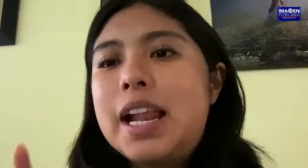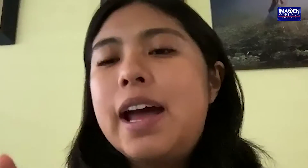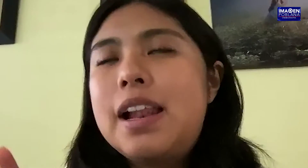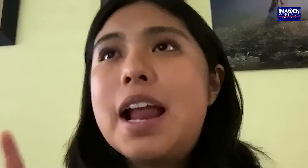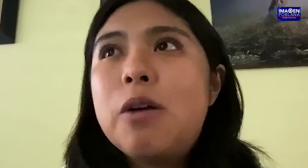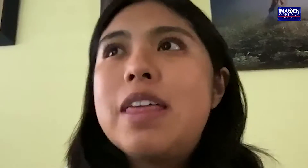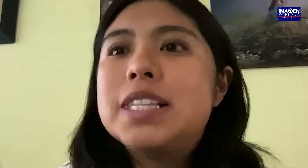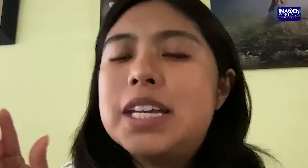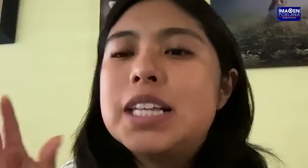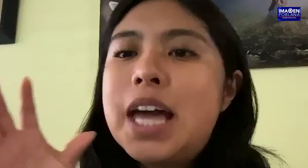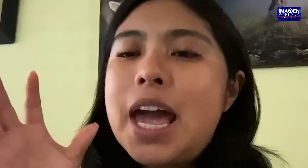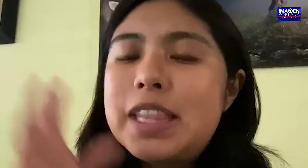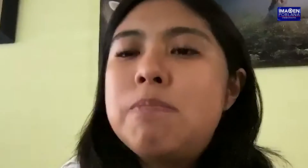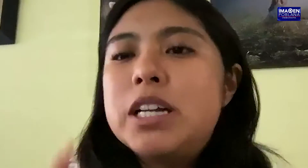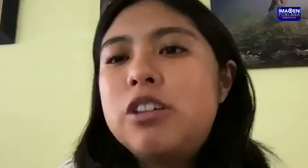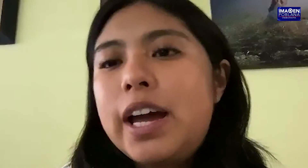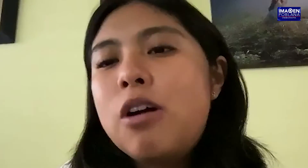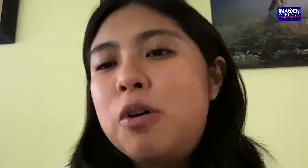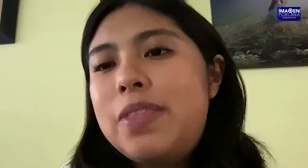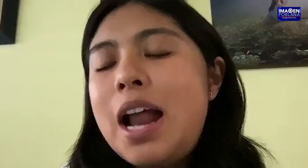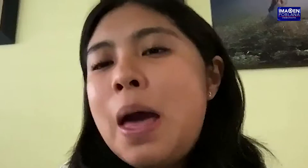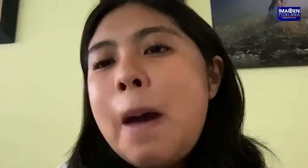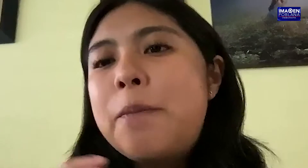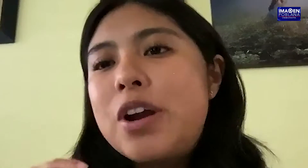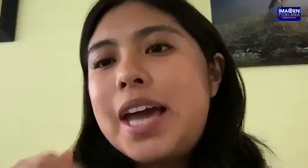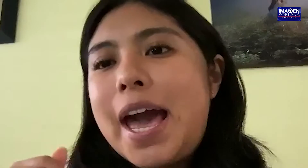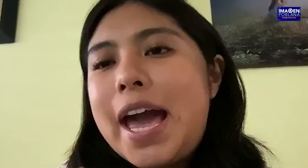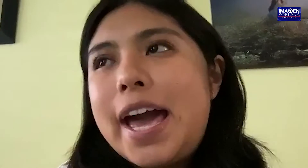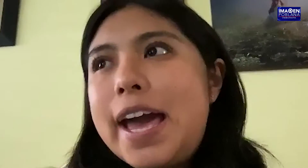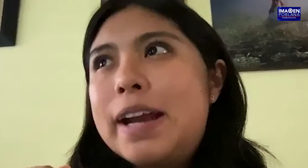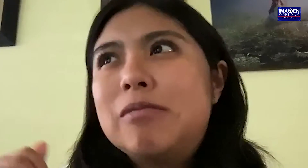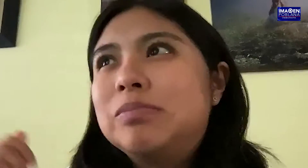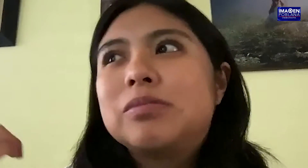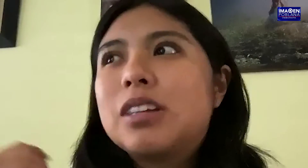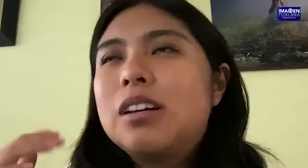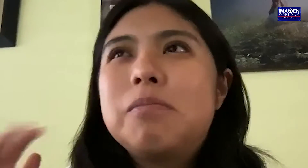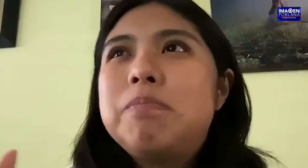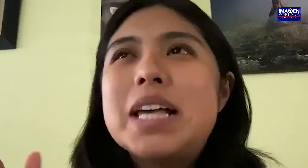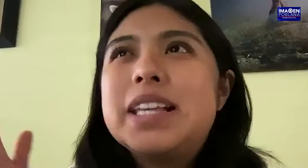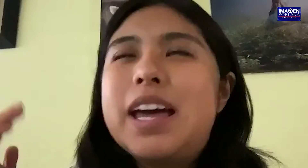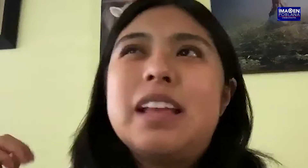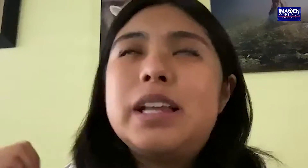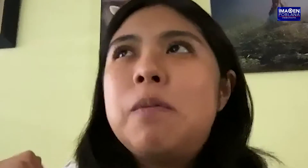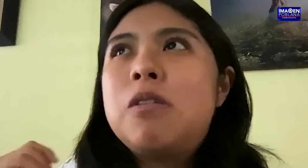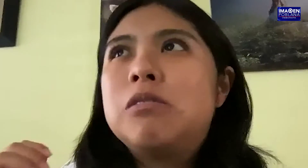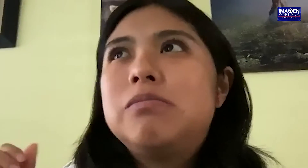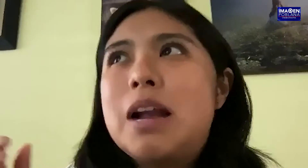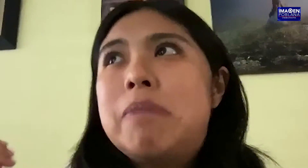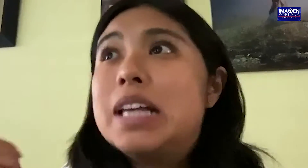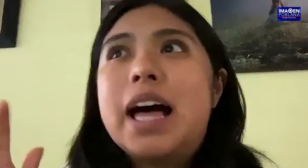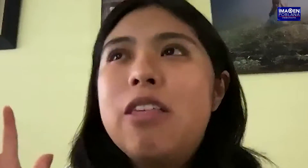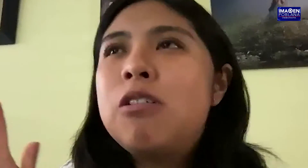la lengua de señas en el personaje como tal, porque en el tiempo